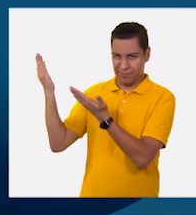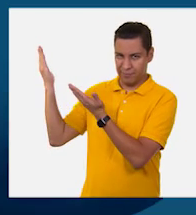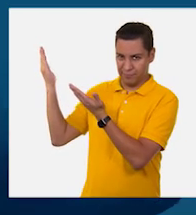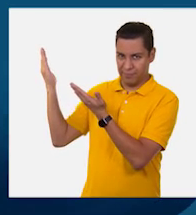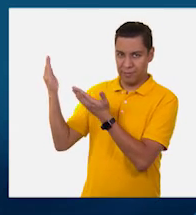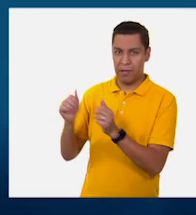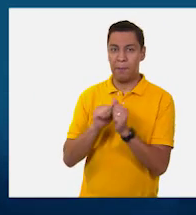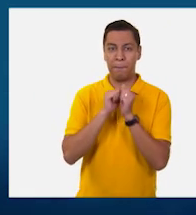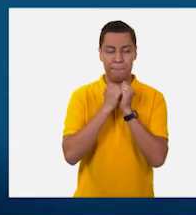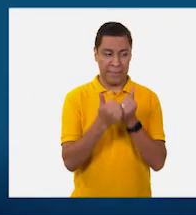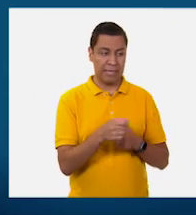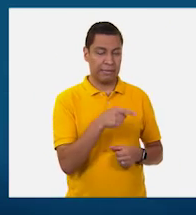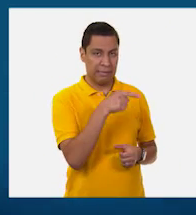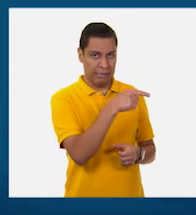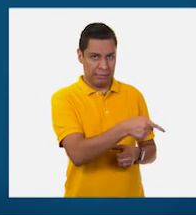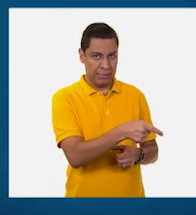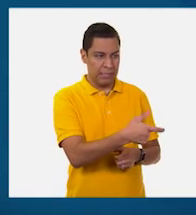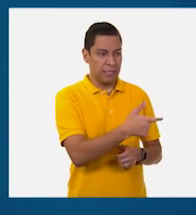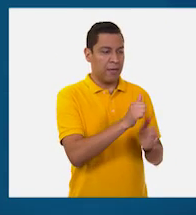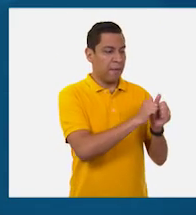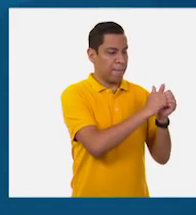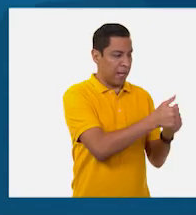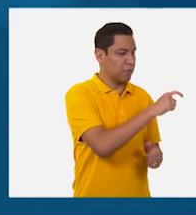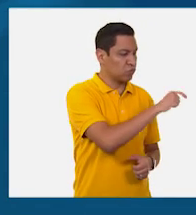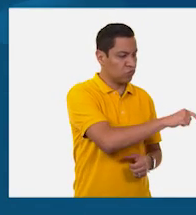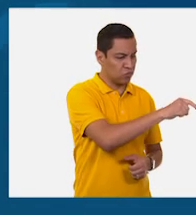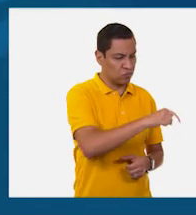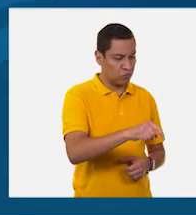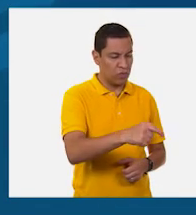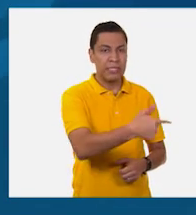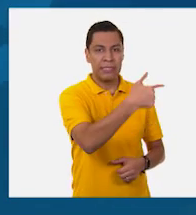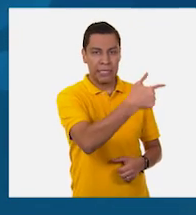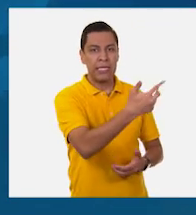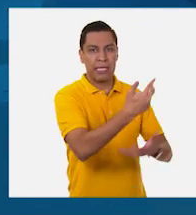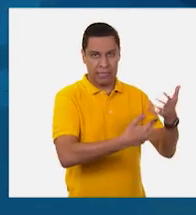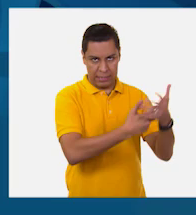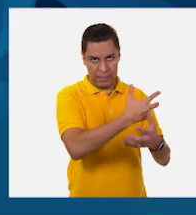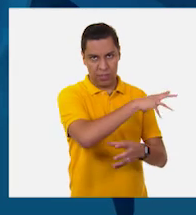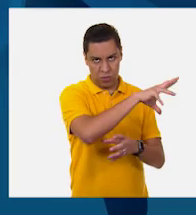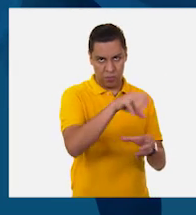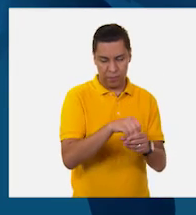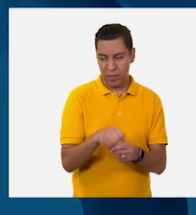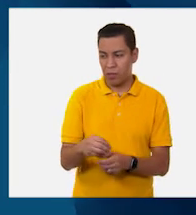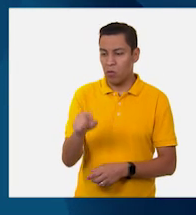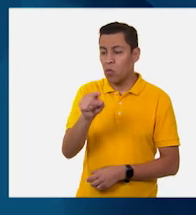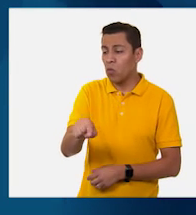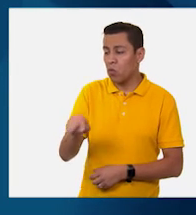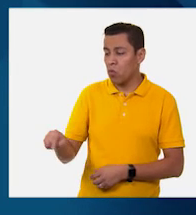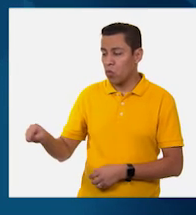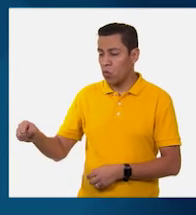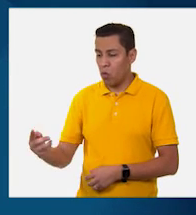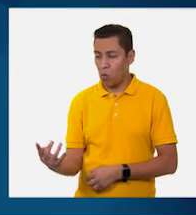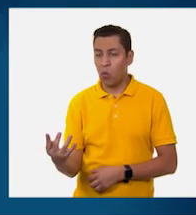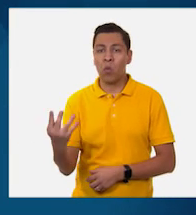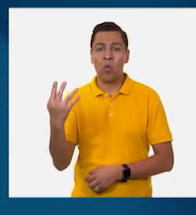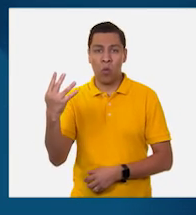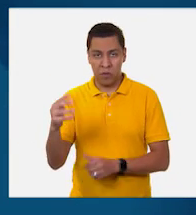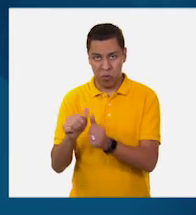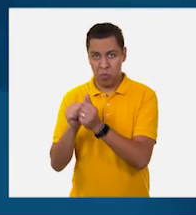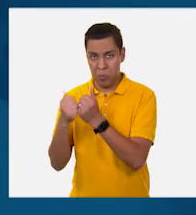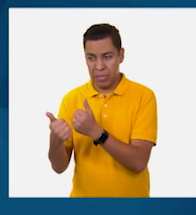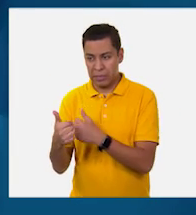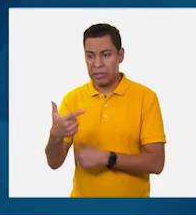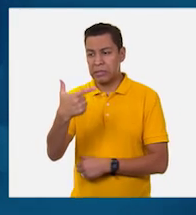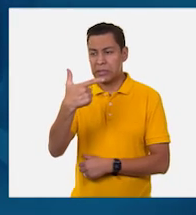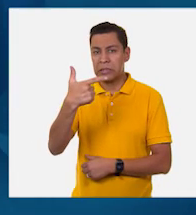una panadería dan 7 panes por 15 pesos y en otra panadería dan 4 panes por 7 pesos. ¿Dónde